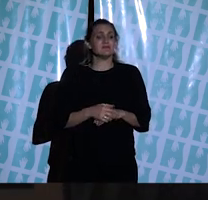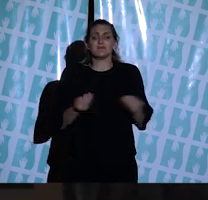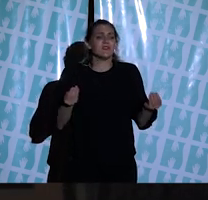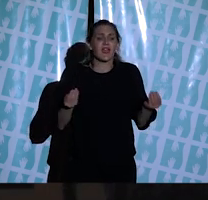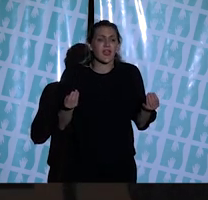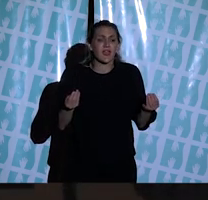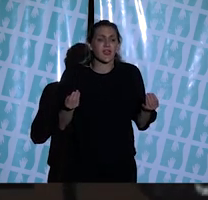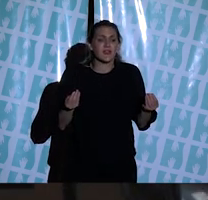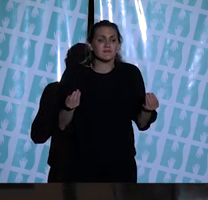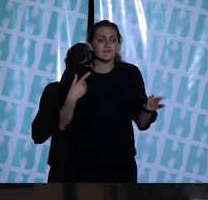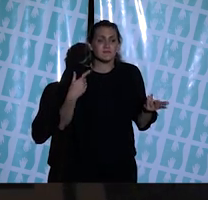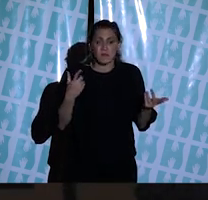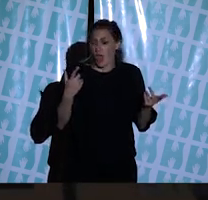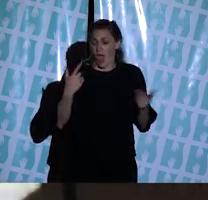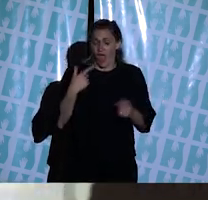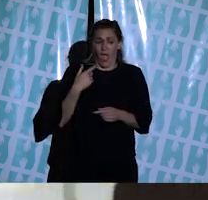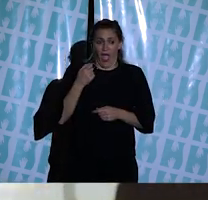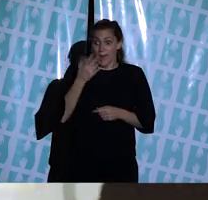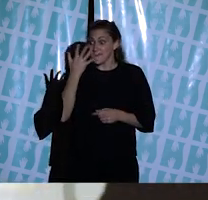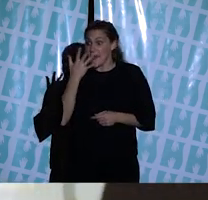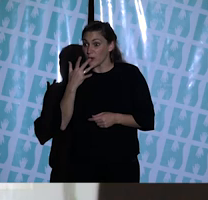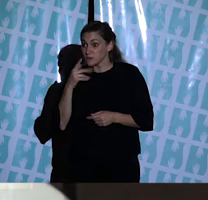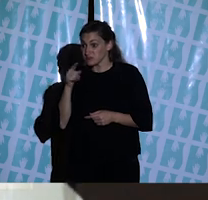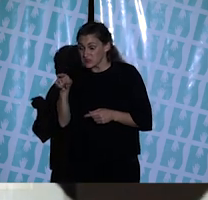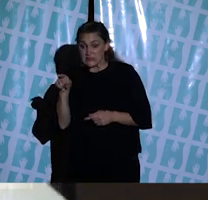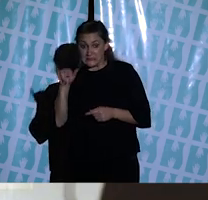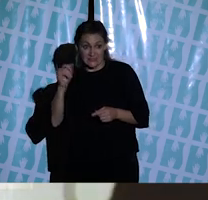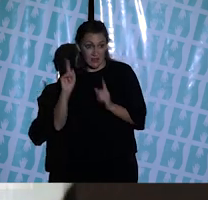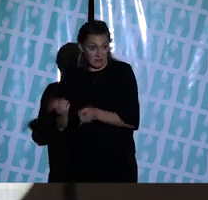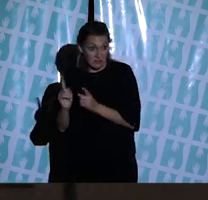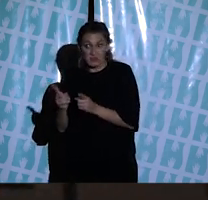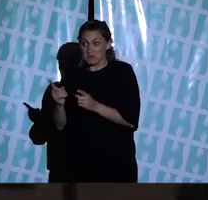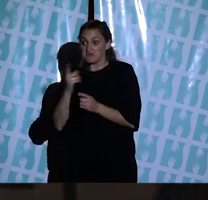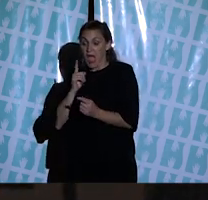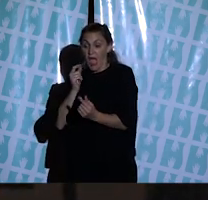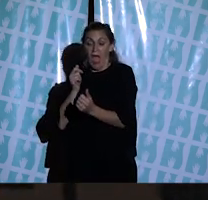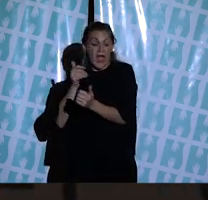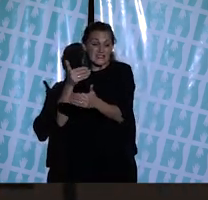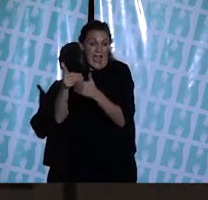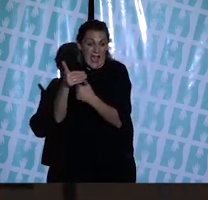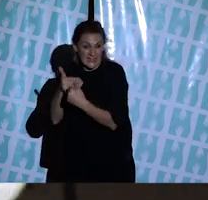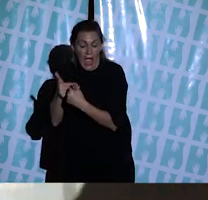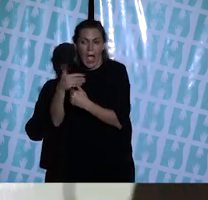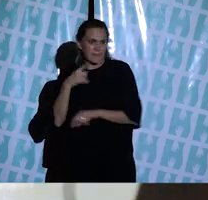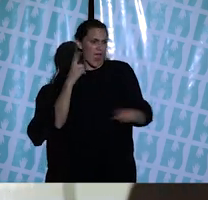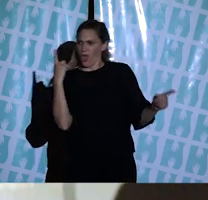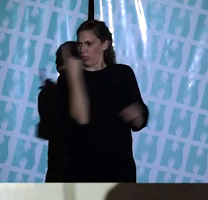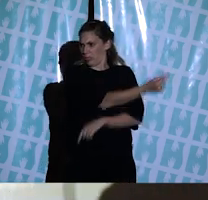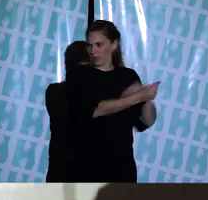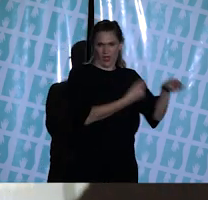Esto, o ir a lo que nos gusta, o escapar de lo que no nos gusta. Y en este caso podemos escapar